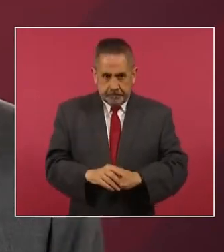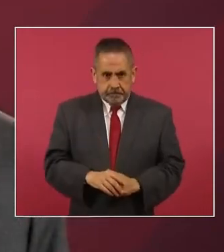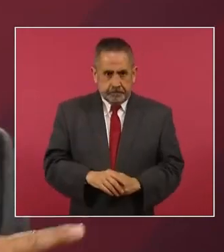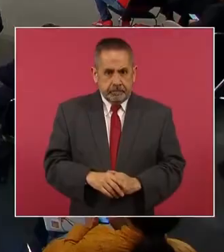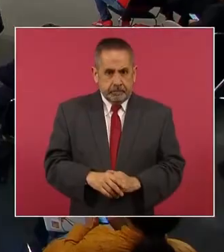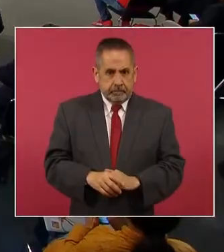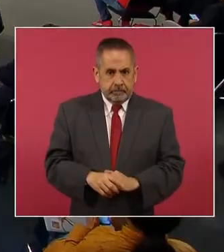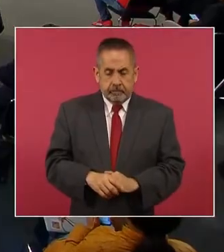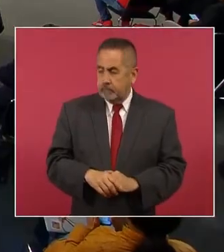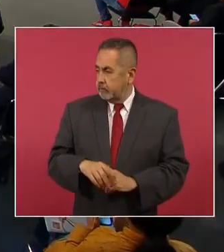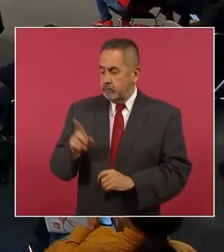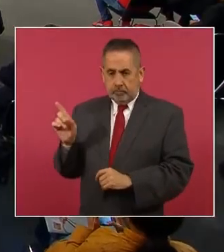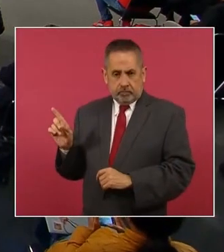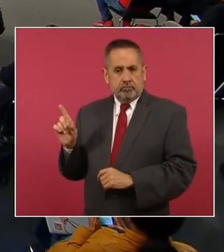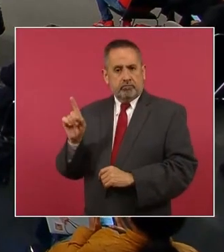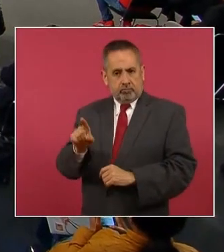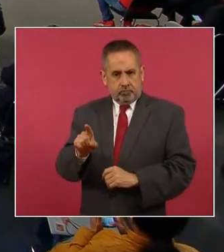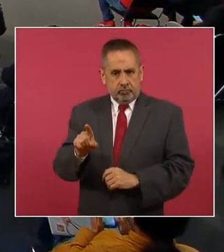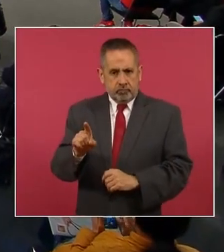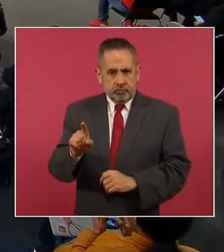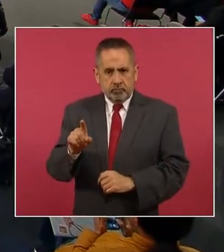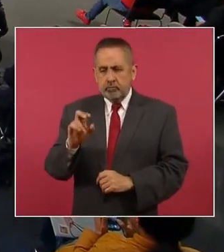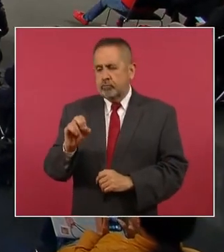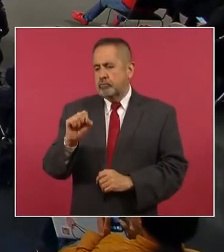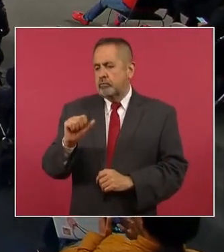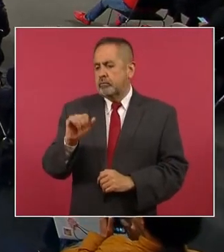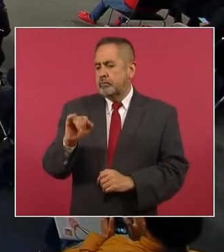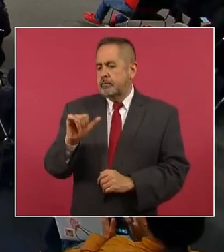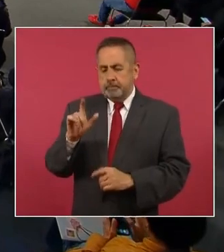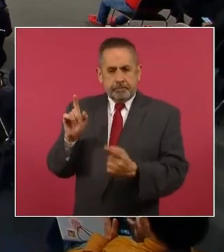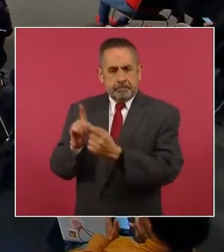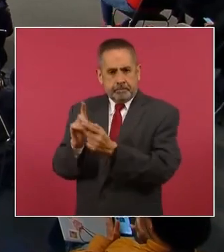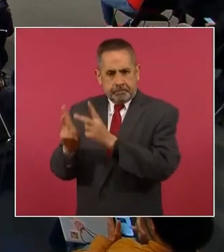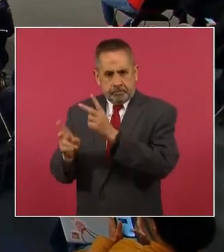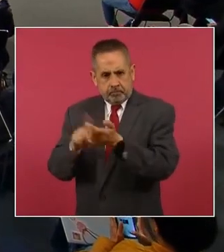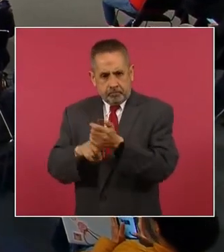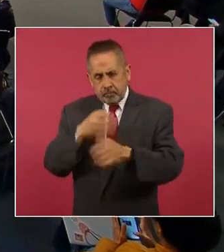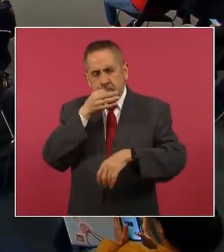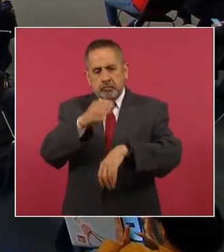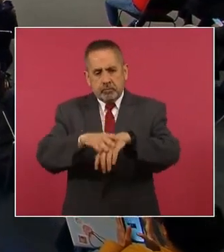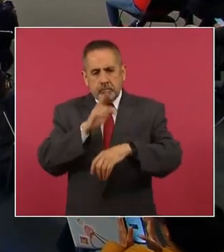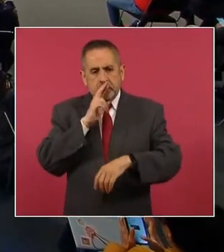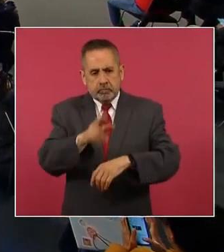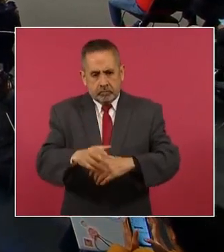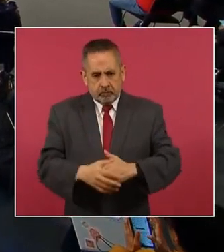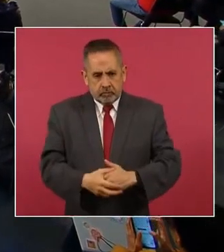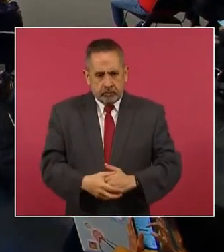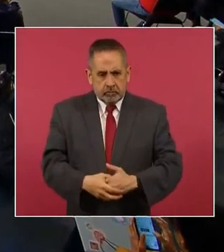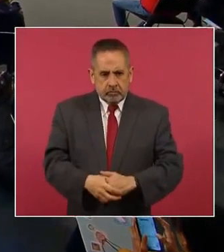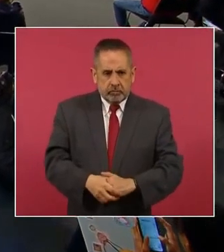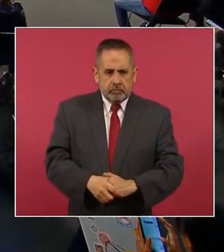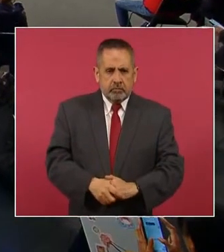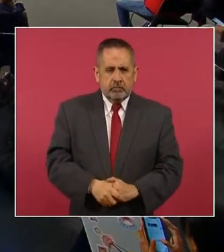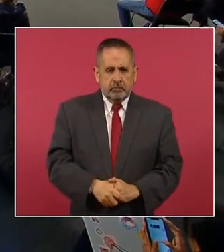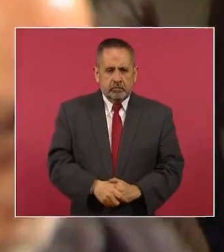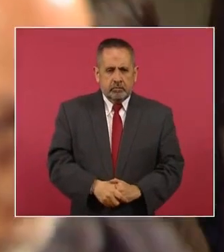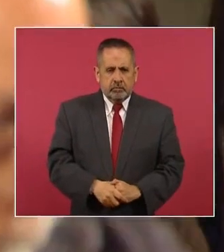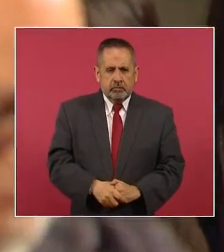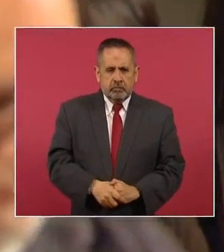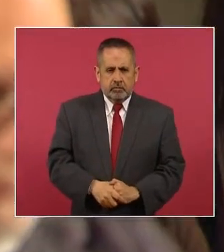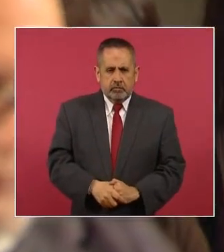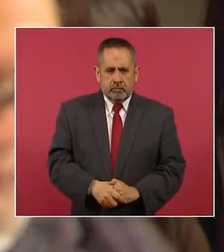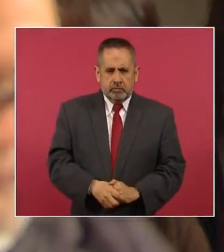Entonces, les va a atender Rosa Isela. Eso es lo que te puedo contestar. ¿Es una reunión con los